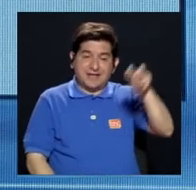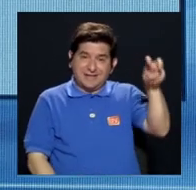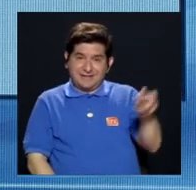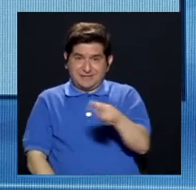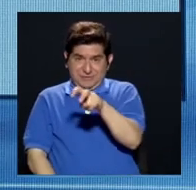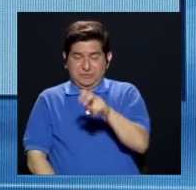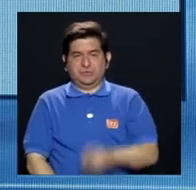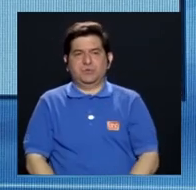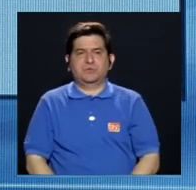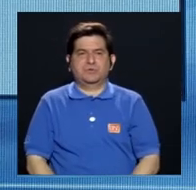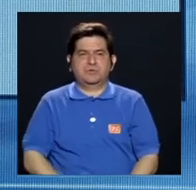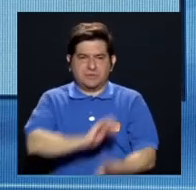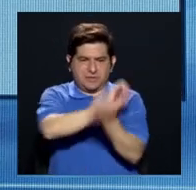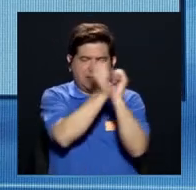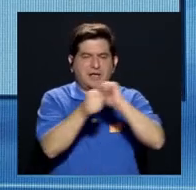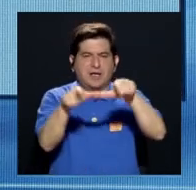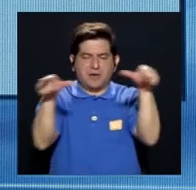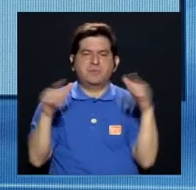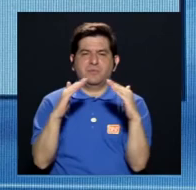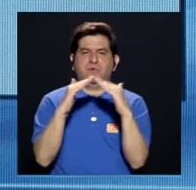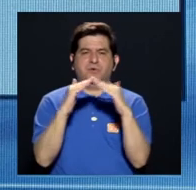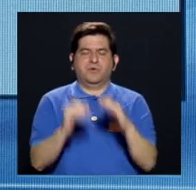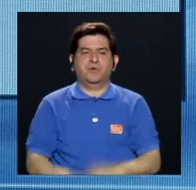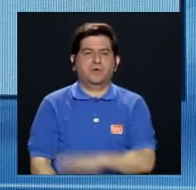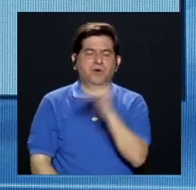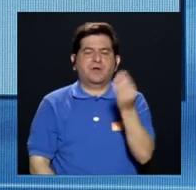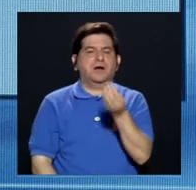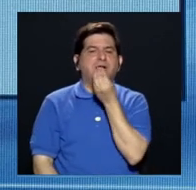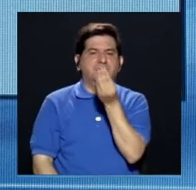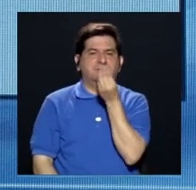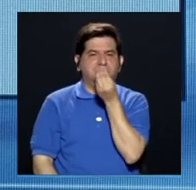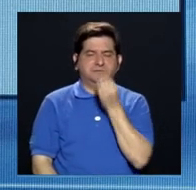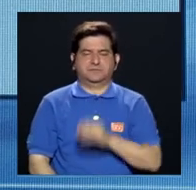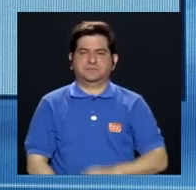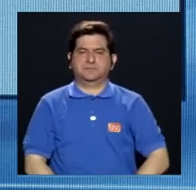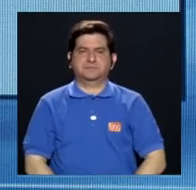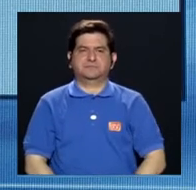transporte, reubicación geográfica y alimentación.